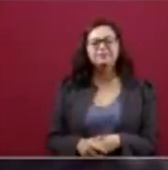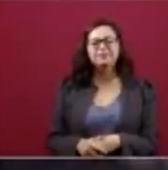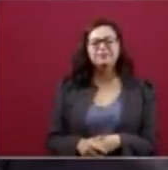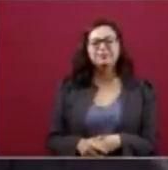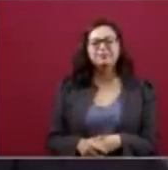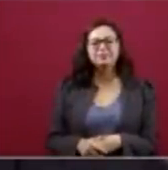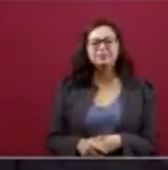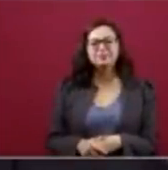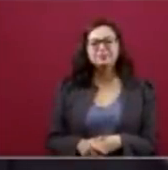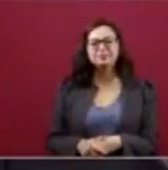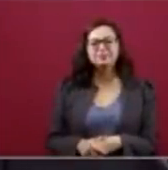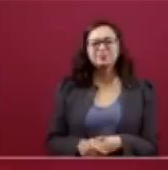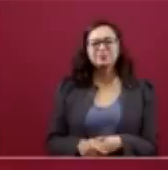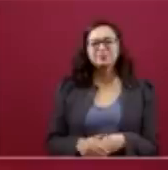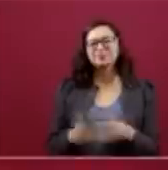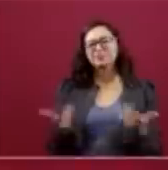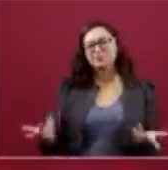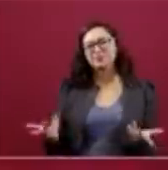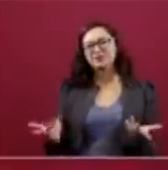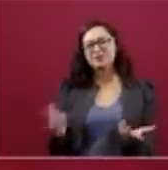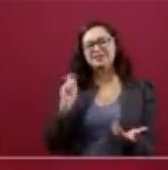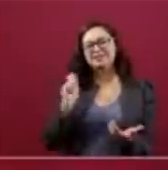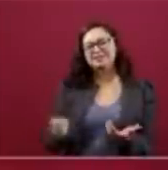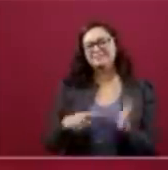esto demuestra que